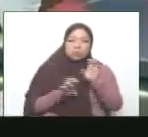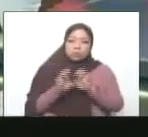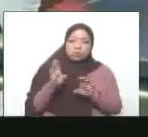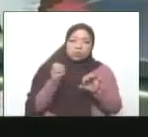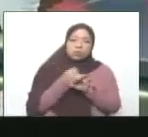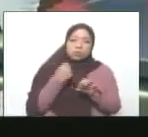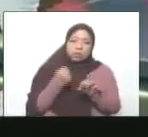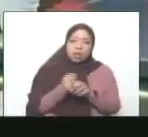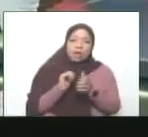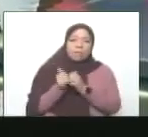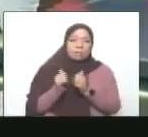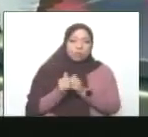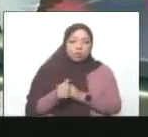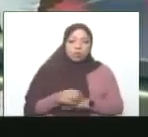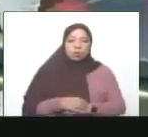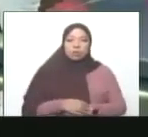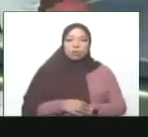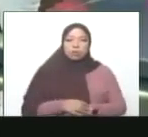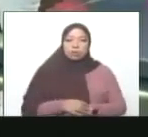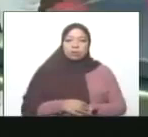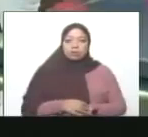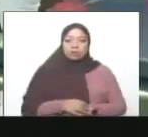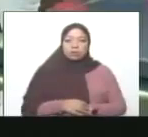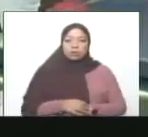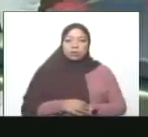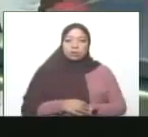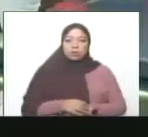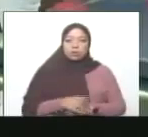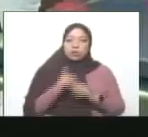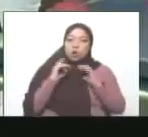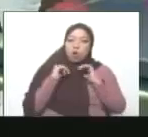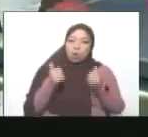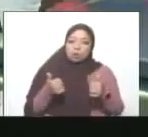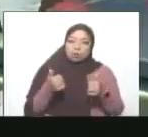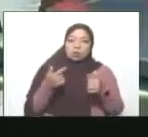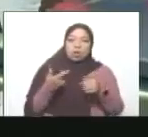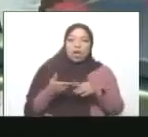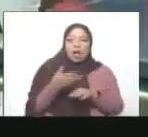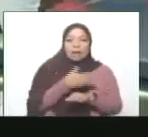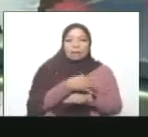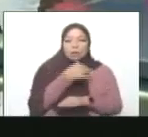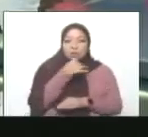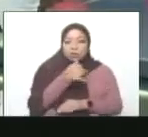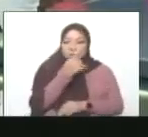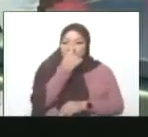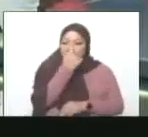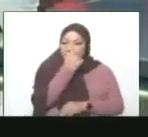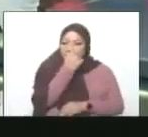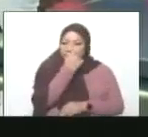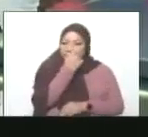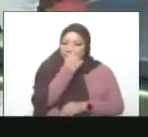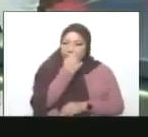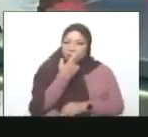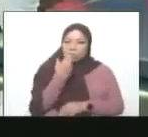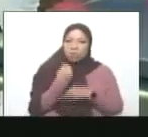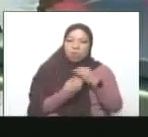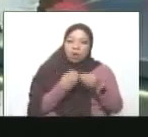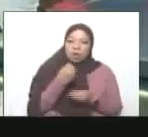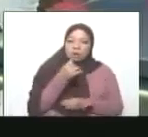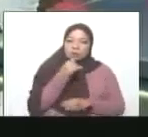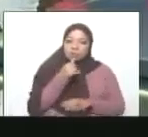cancha deportiva. Eso sí arrancó con un poco de atraso, presidente. ¿A quién encargué yo de eso?